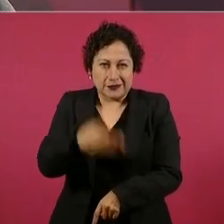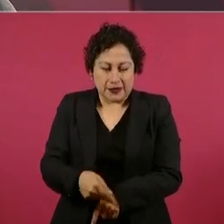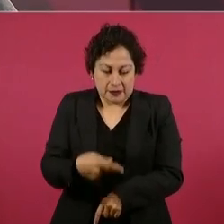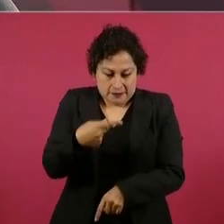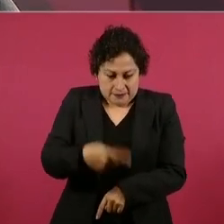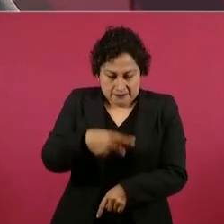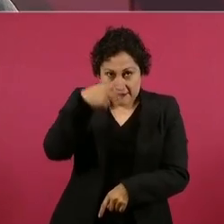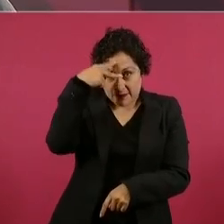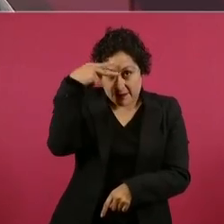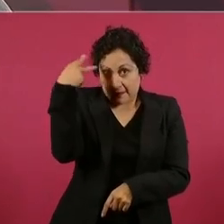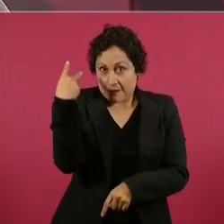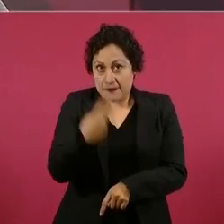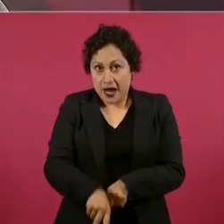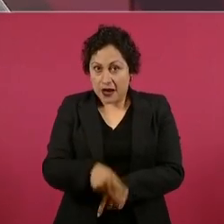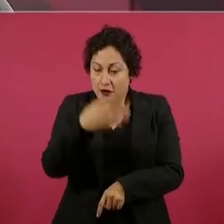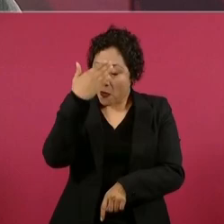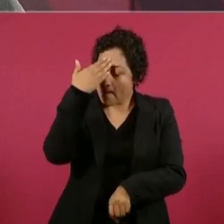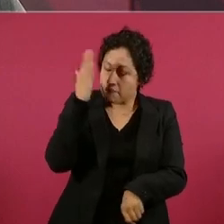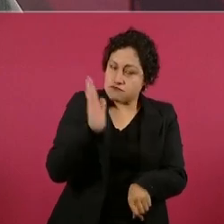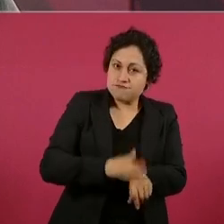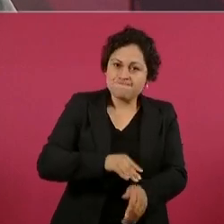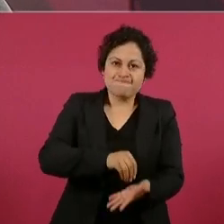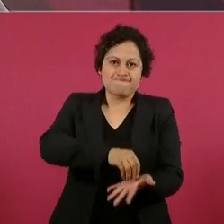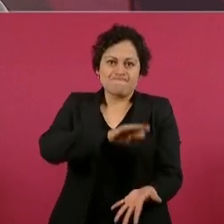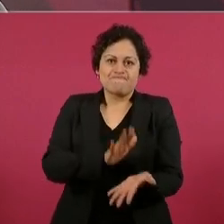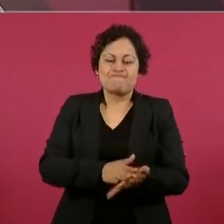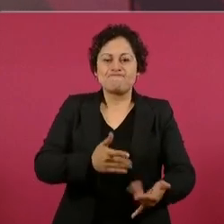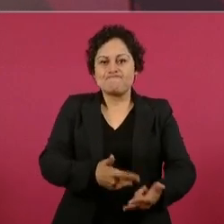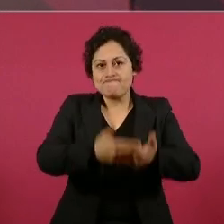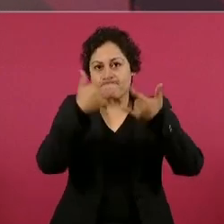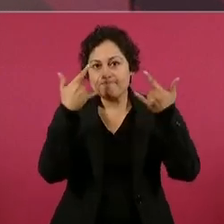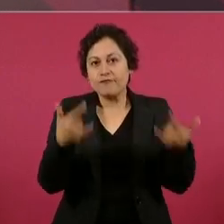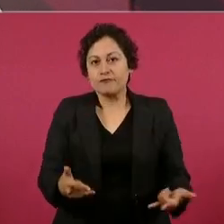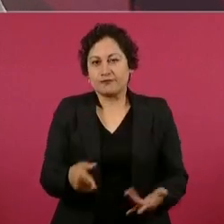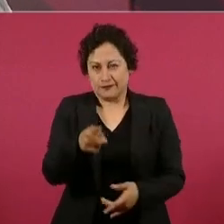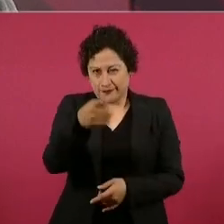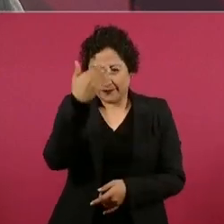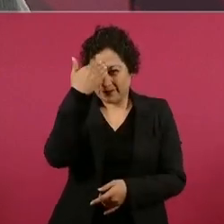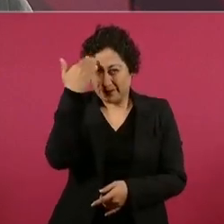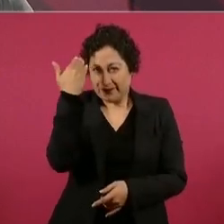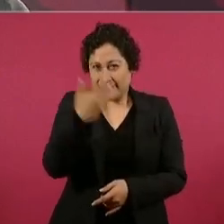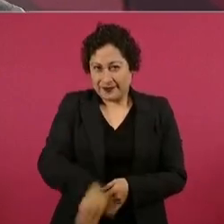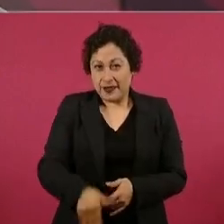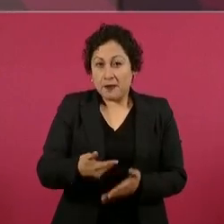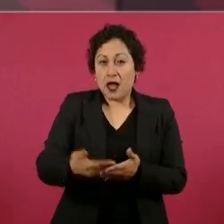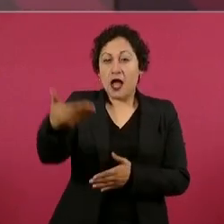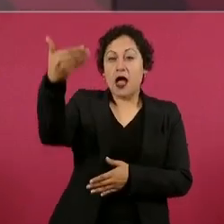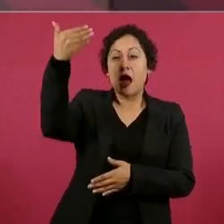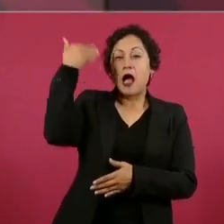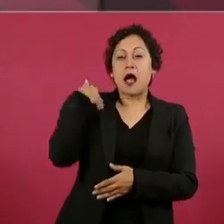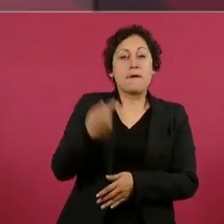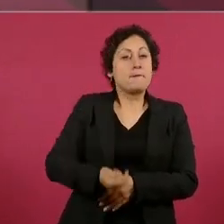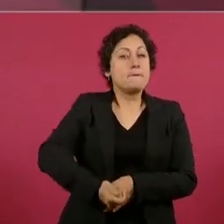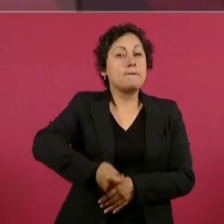el primer ferrocarril, el primer tren de pasajeros se inaugura en